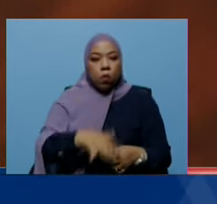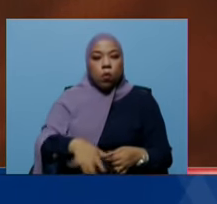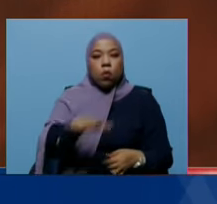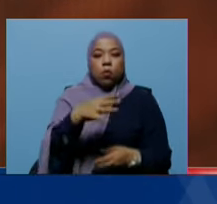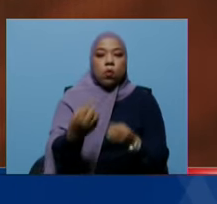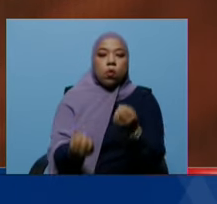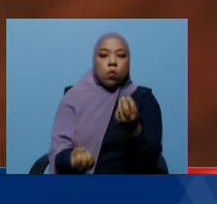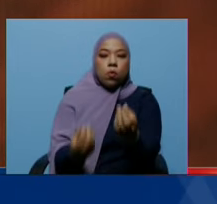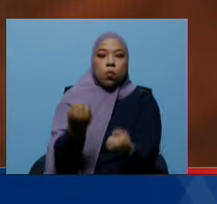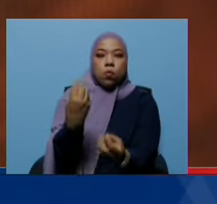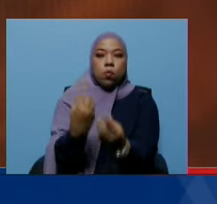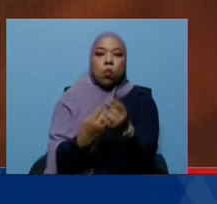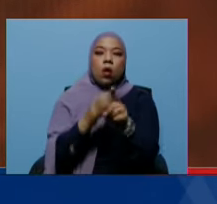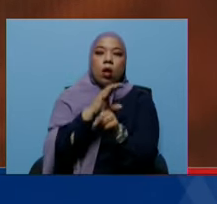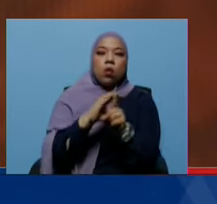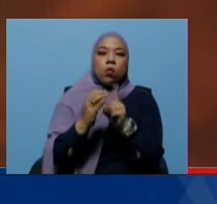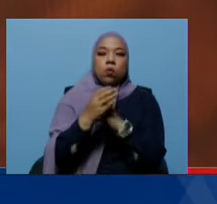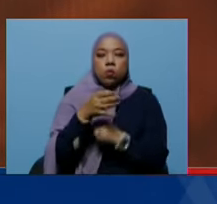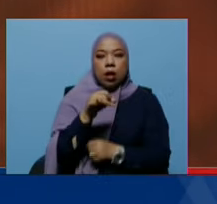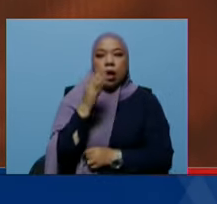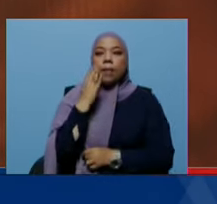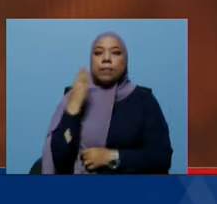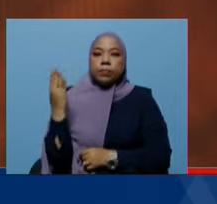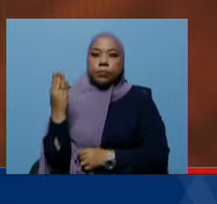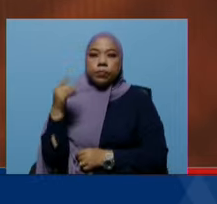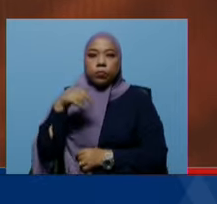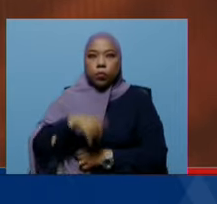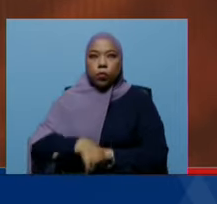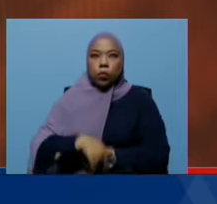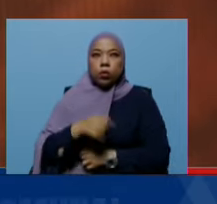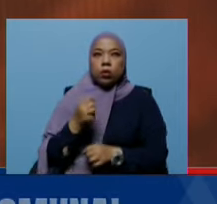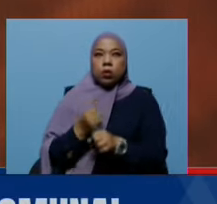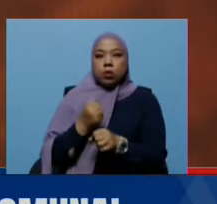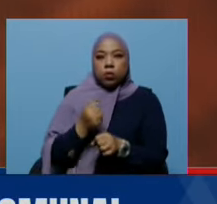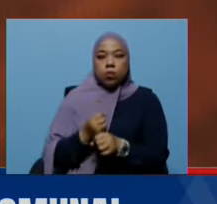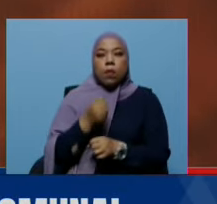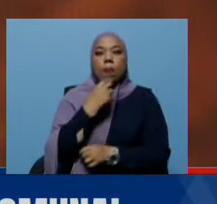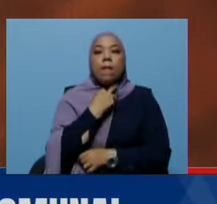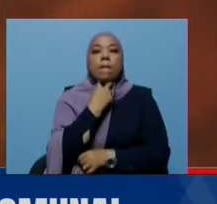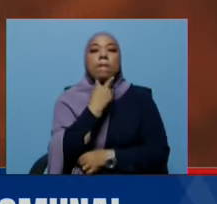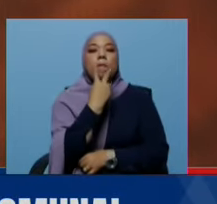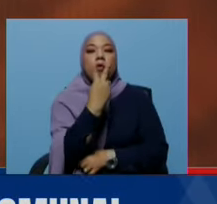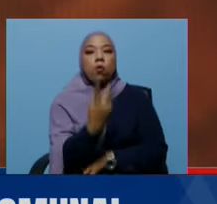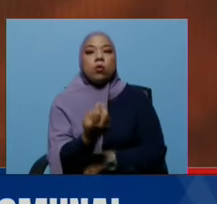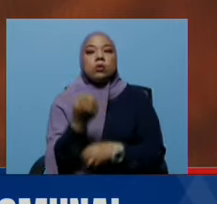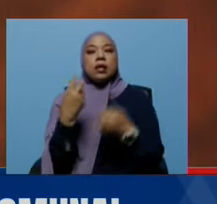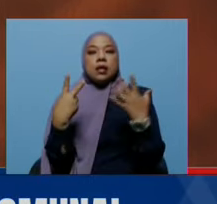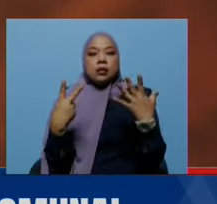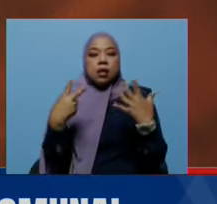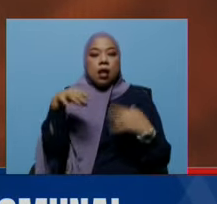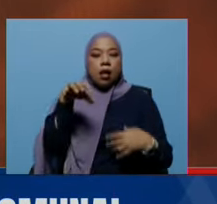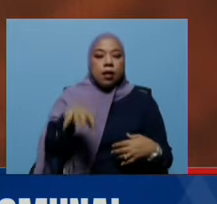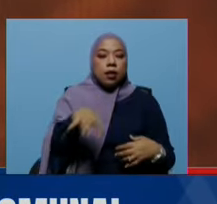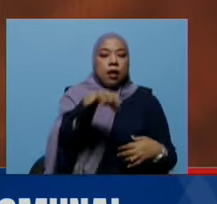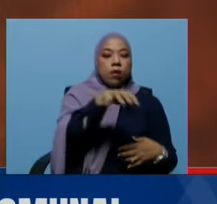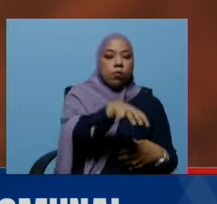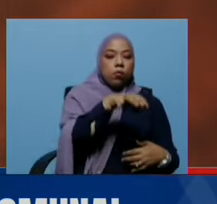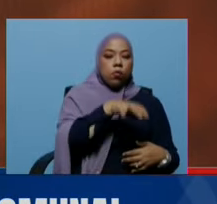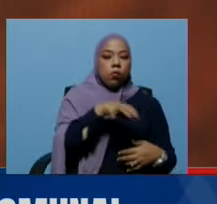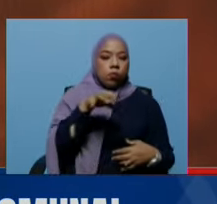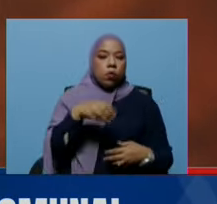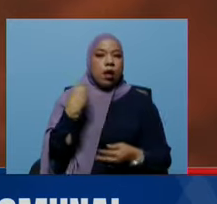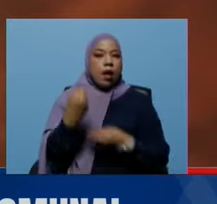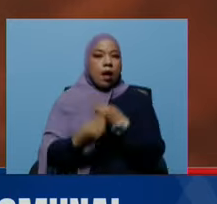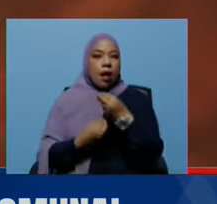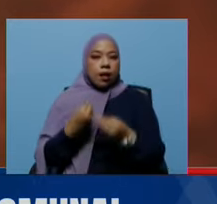de café, nuestros cultivos están allá. Mientras hoy esta vocería de 7 estados de la familia caficultora está